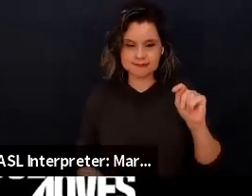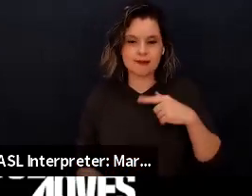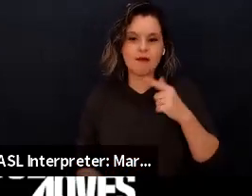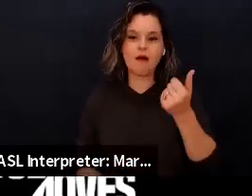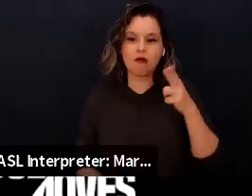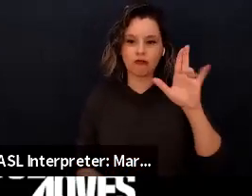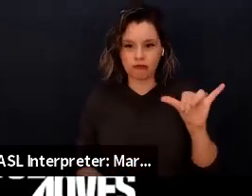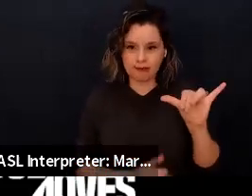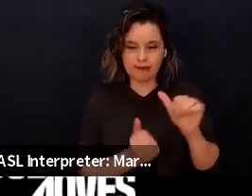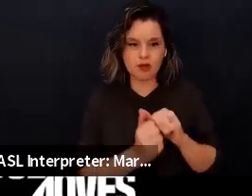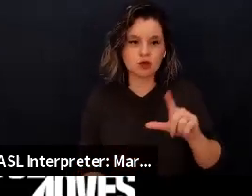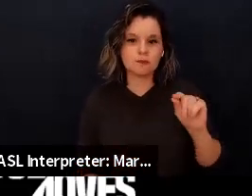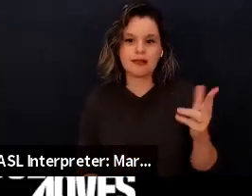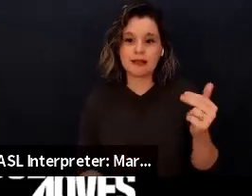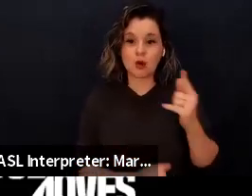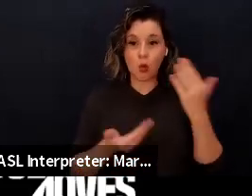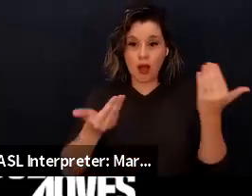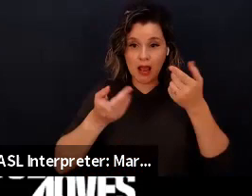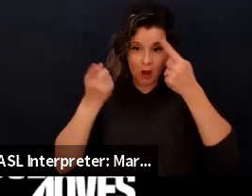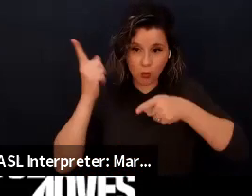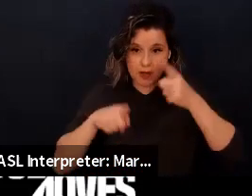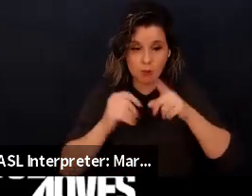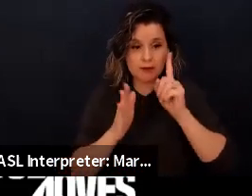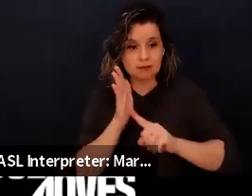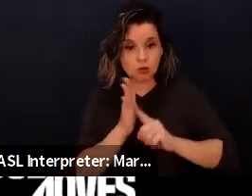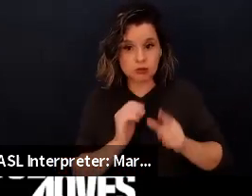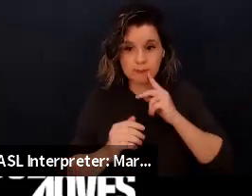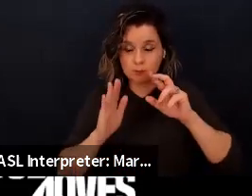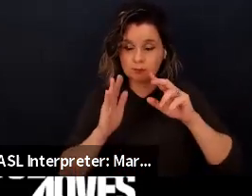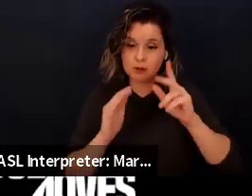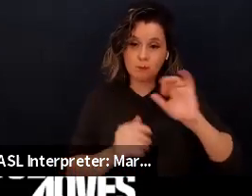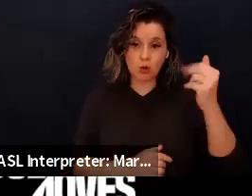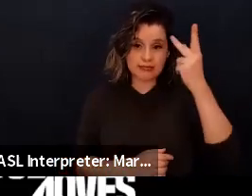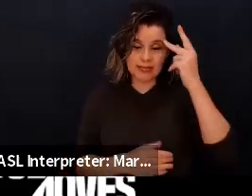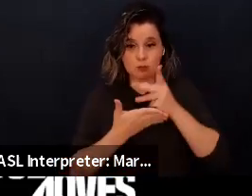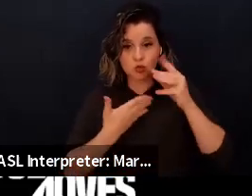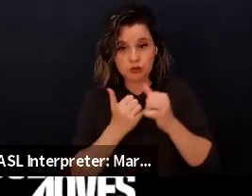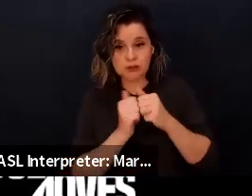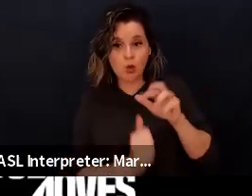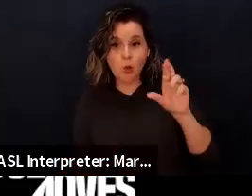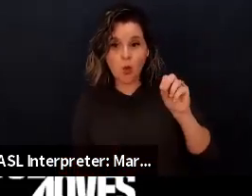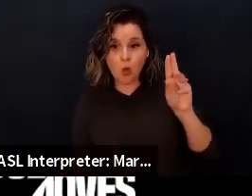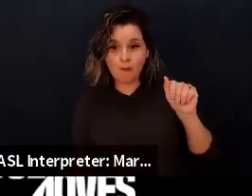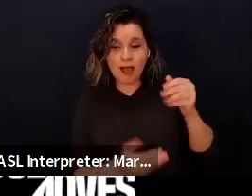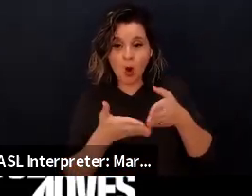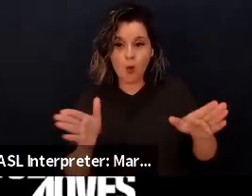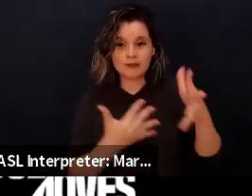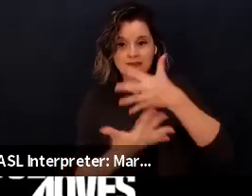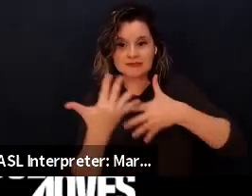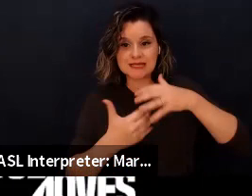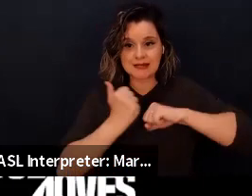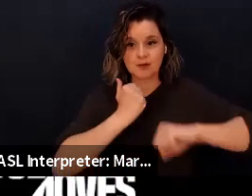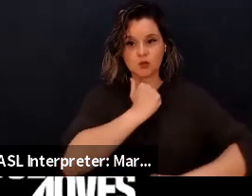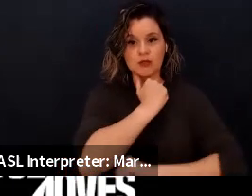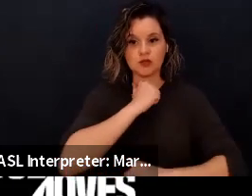2013. Colaboró como investigador de políticas de proyecto Iniciativa Roma en el Open Society Foundation